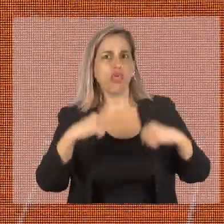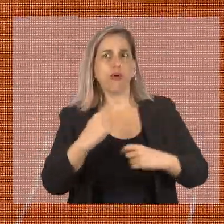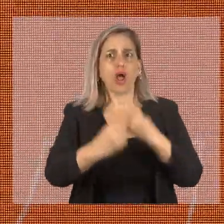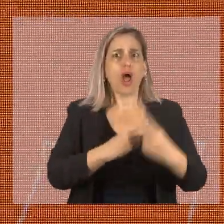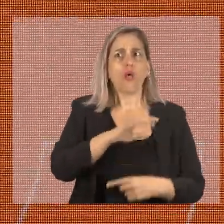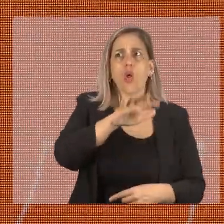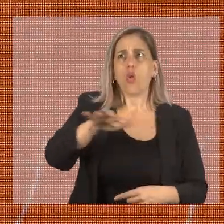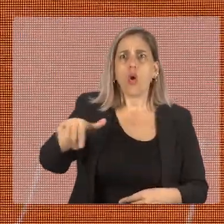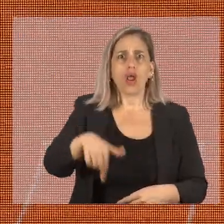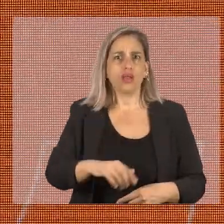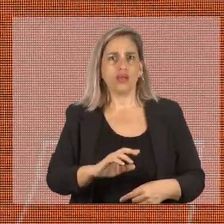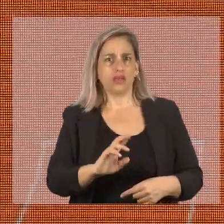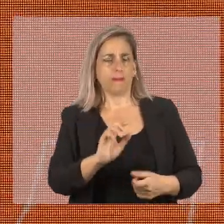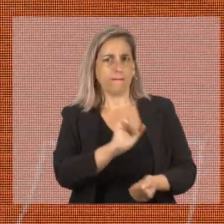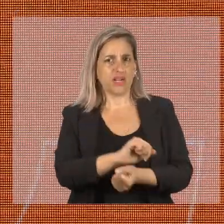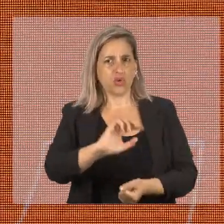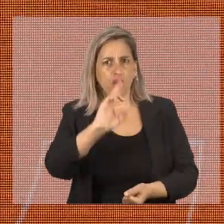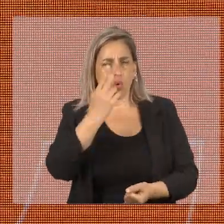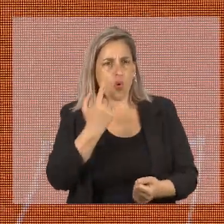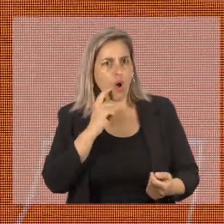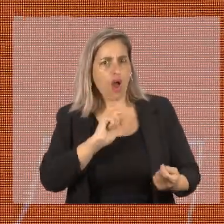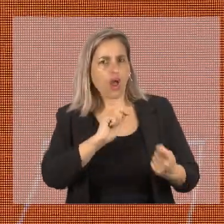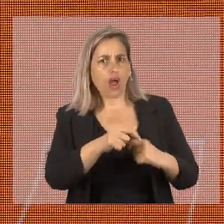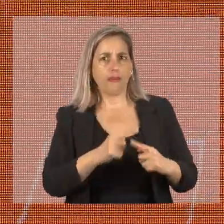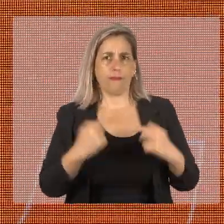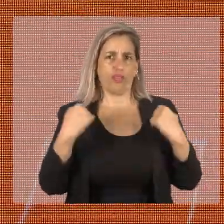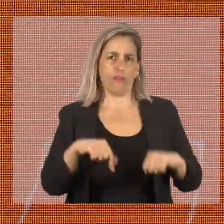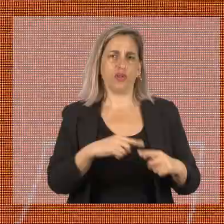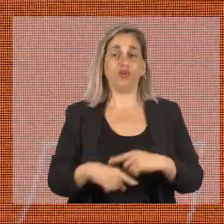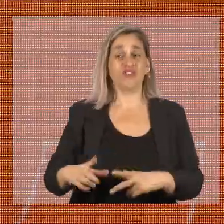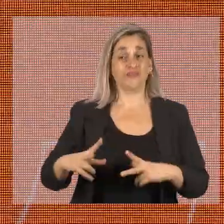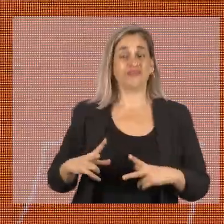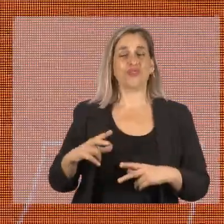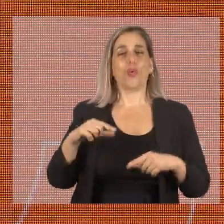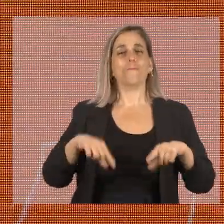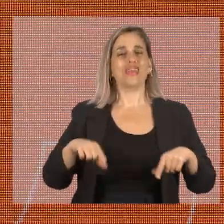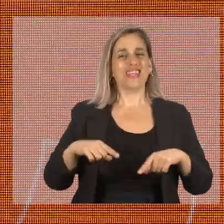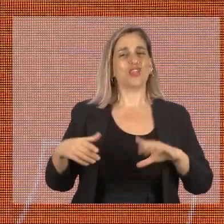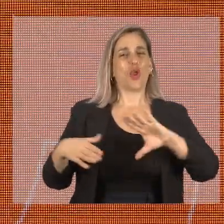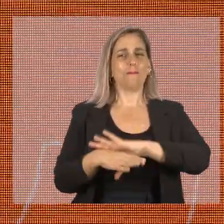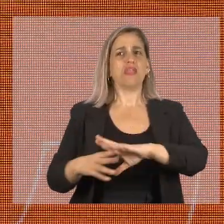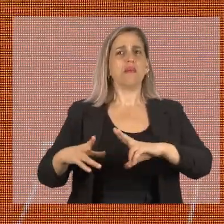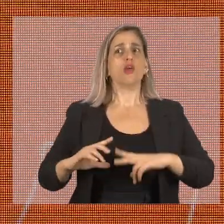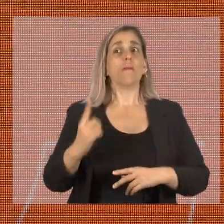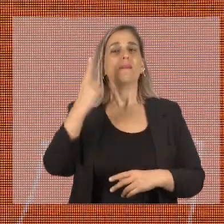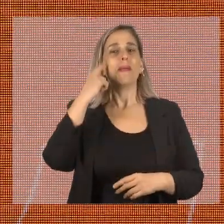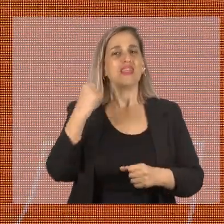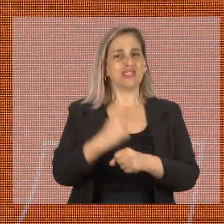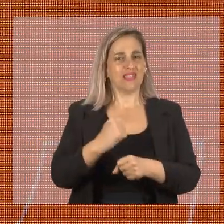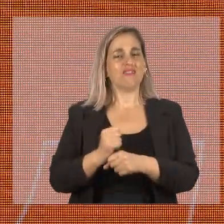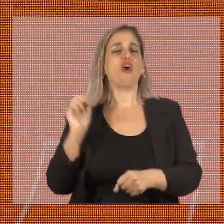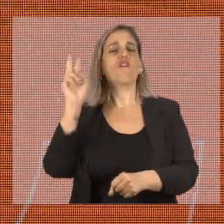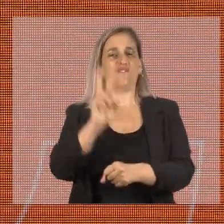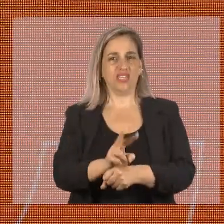se está viviendo en algunos penales acá en nuestro país. Y Martín me decía que cuando fueron a ver para la primera experiencia